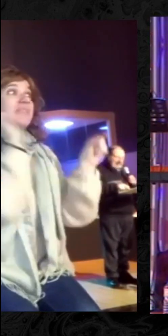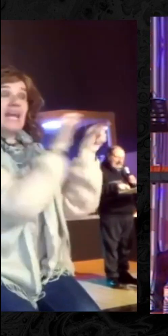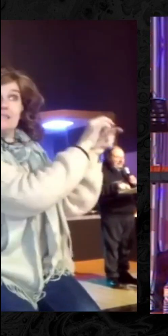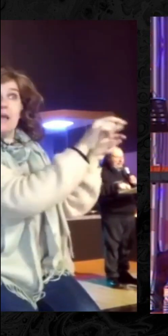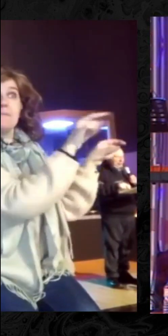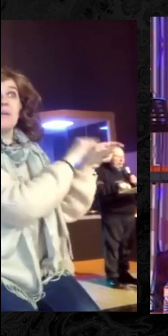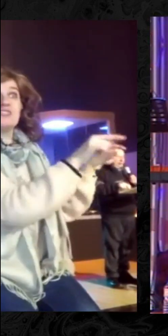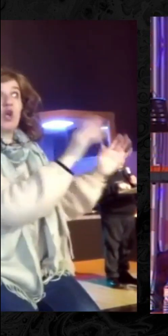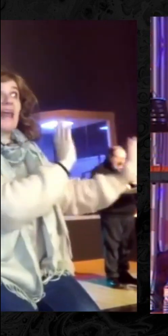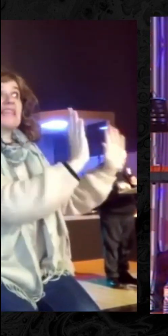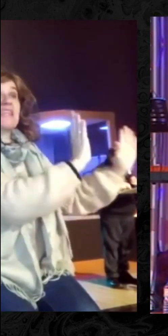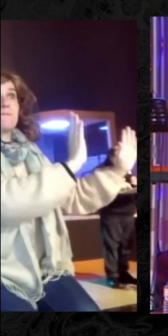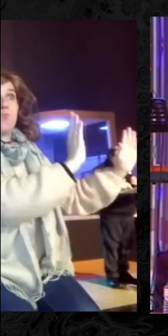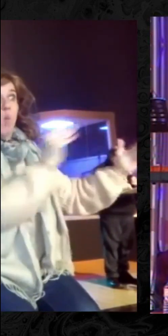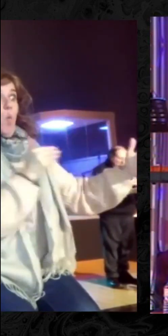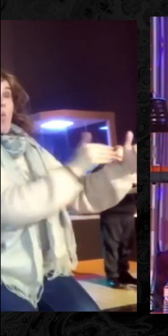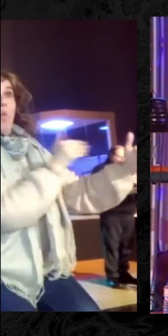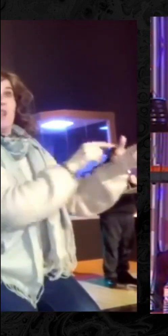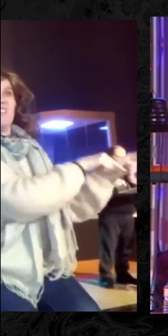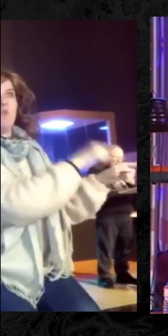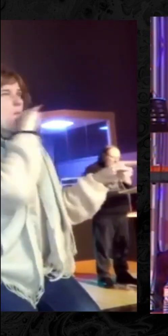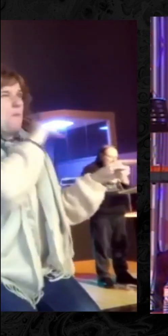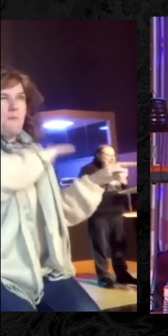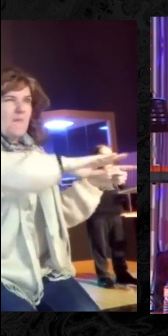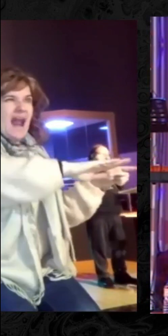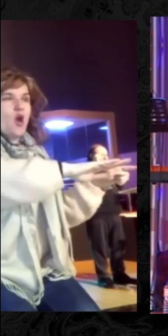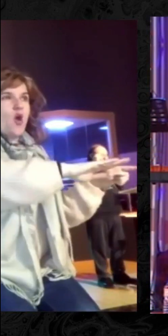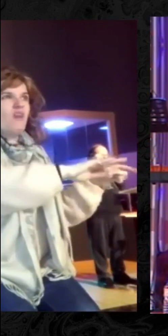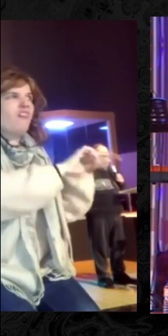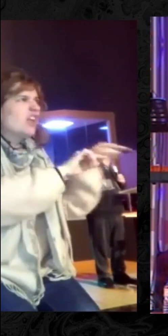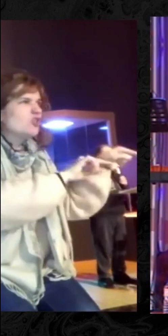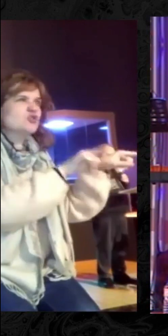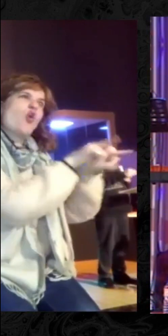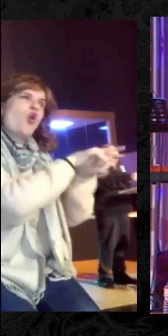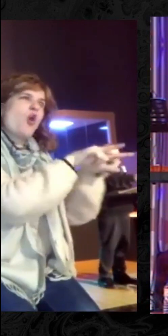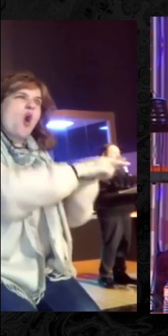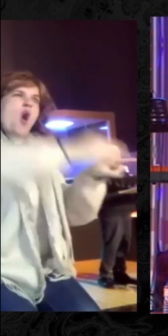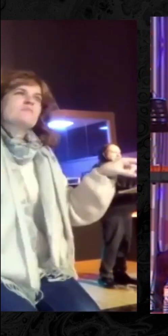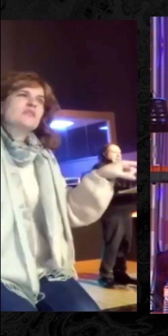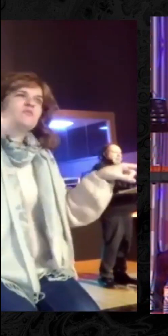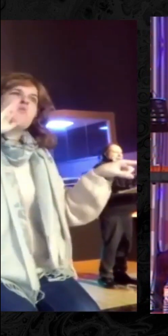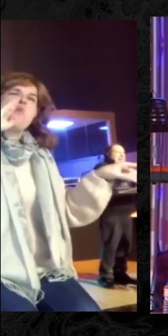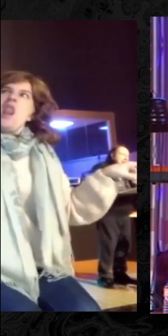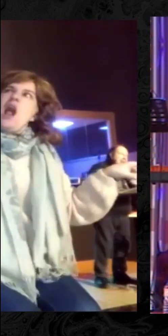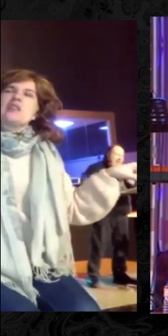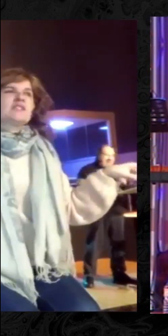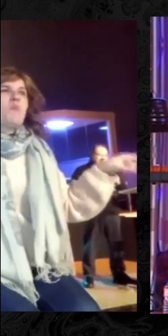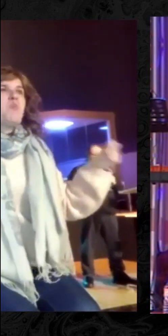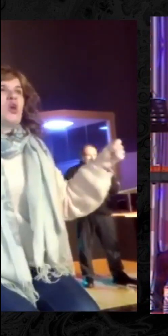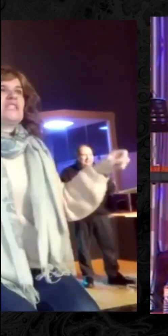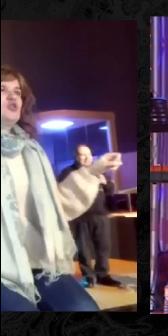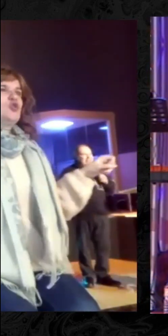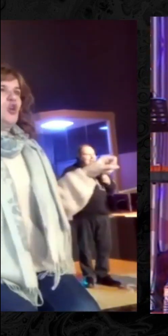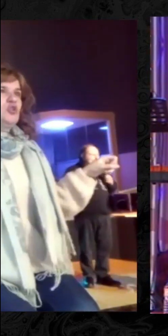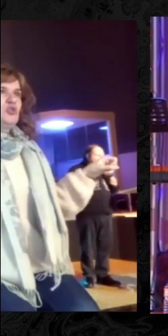de este tiempo esta gente mala son como janes y jambres Y quién eran